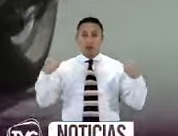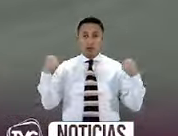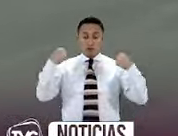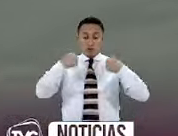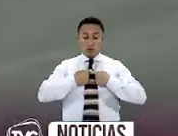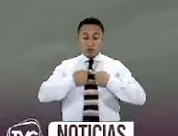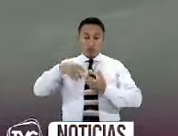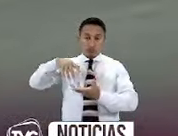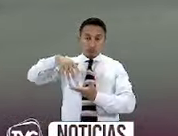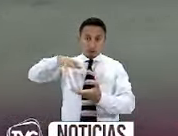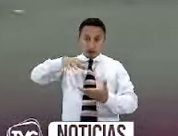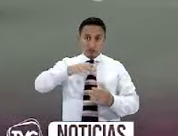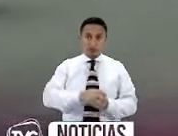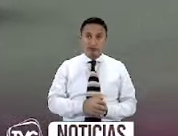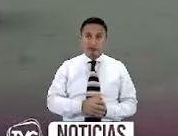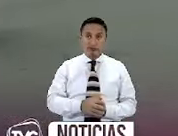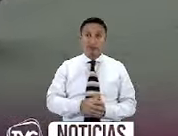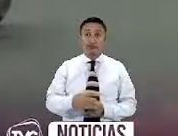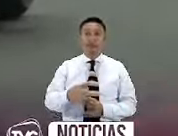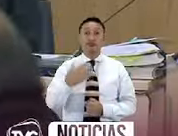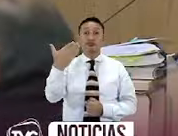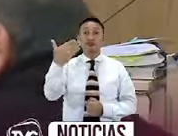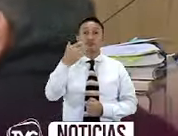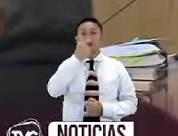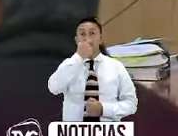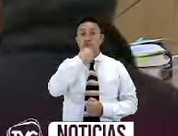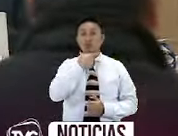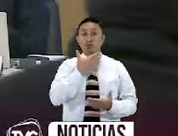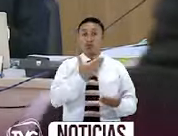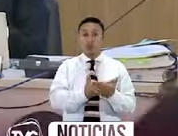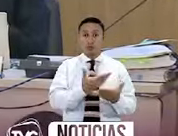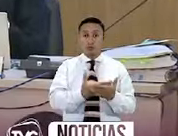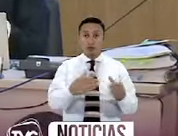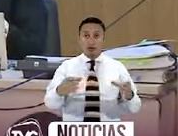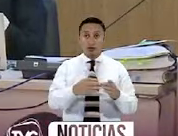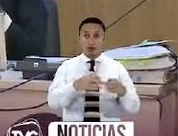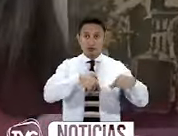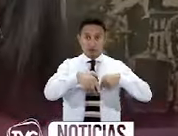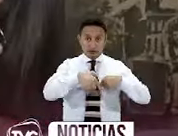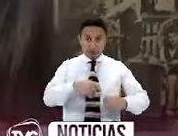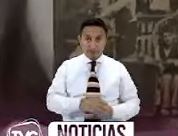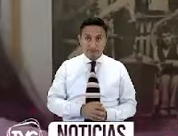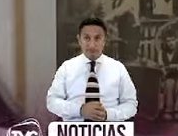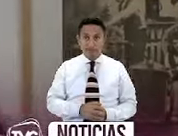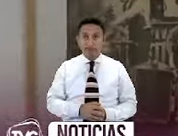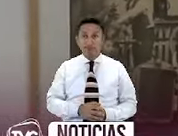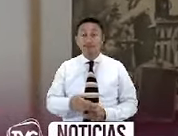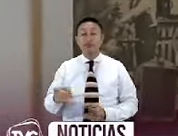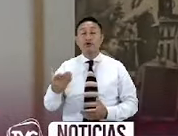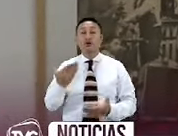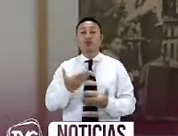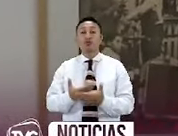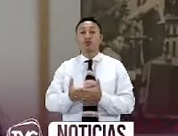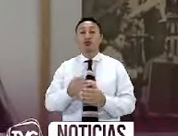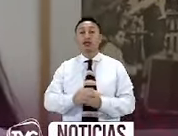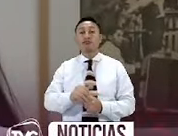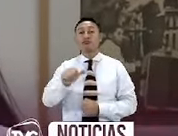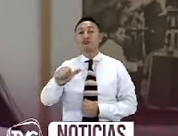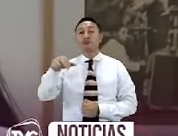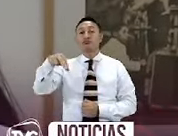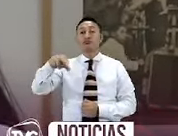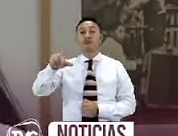deliveries, presentada por el alcalde Pavel Muñoz a la Comisión de Movilidad, se une la propuesta de la concejal Analía